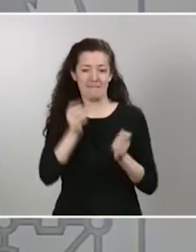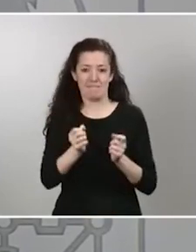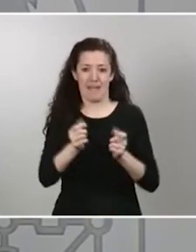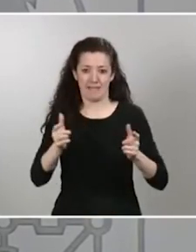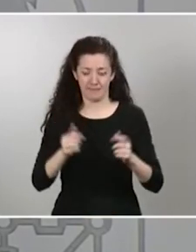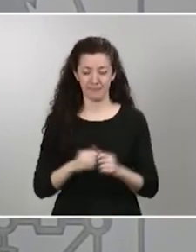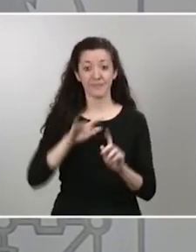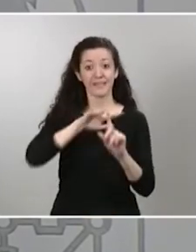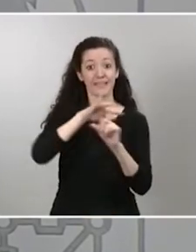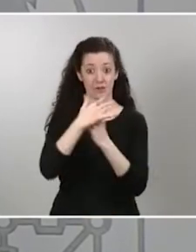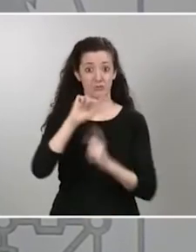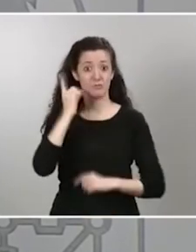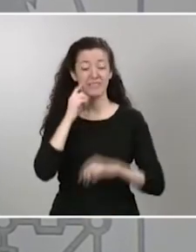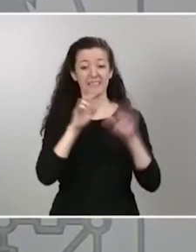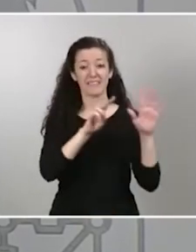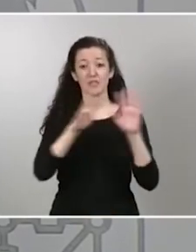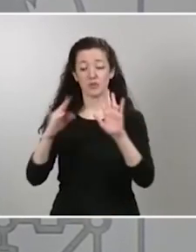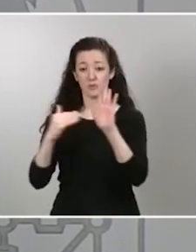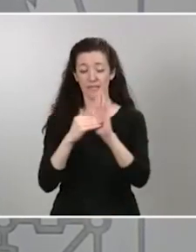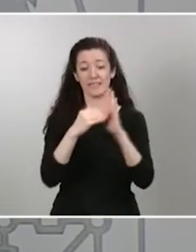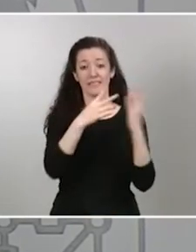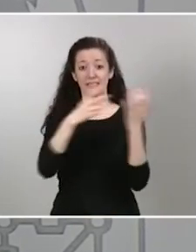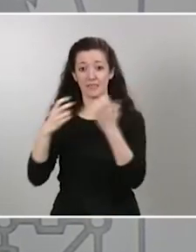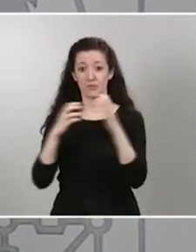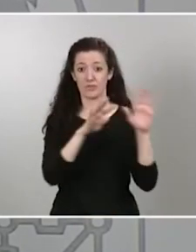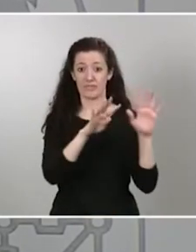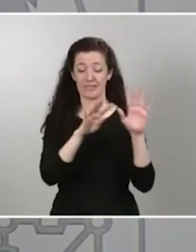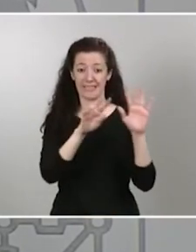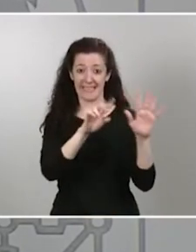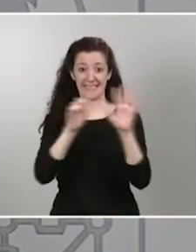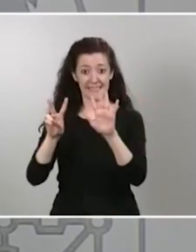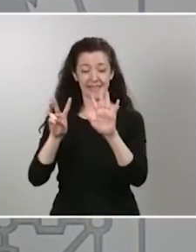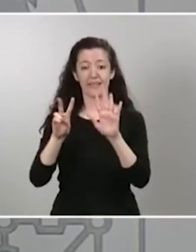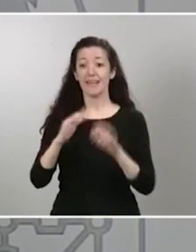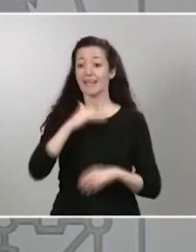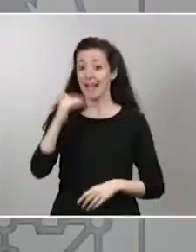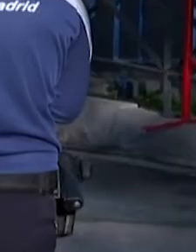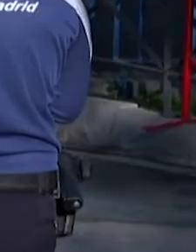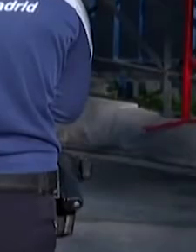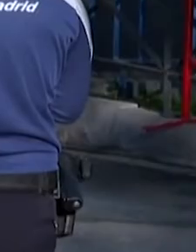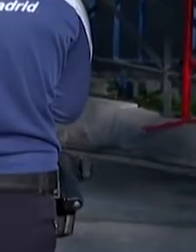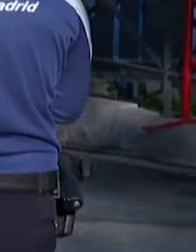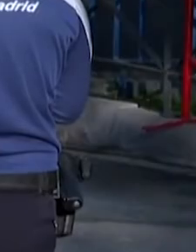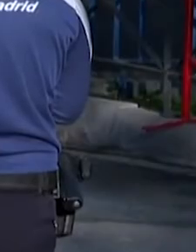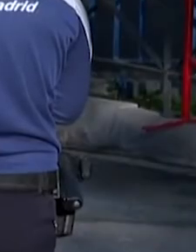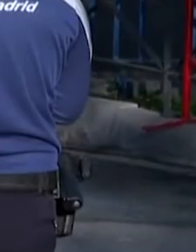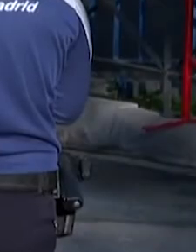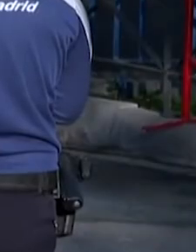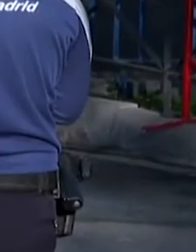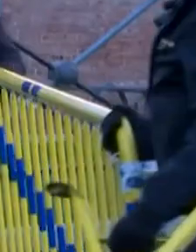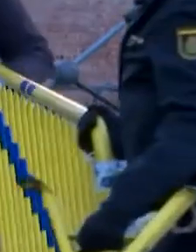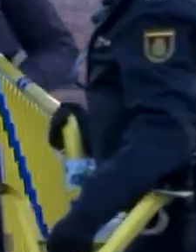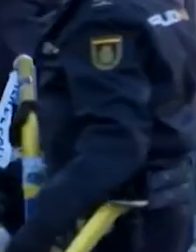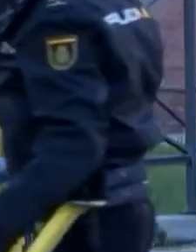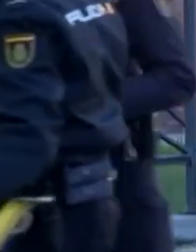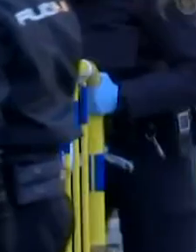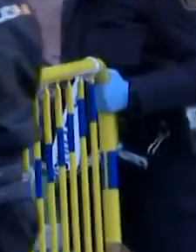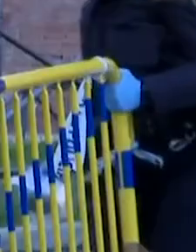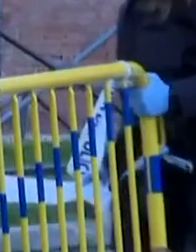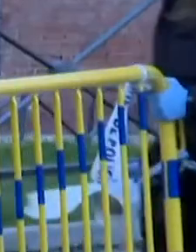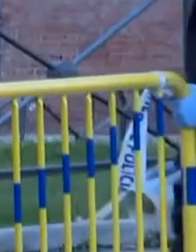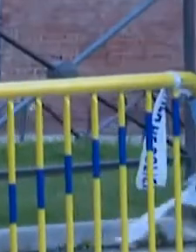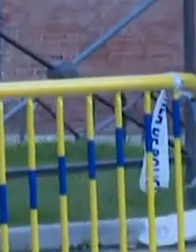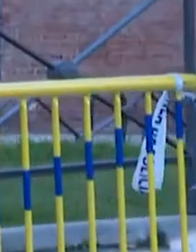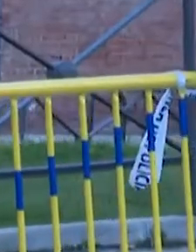y el gobierno español decretó la hibernación de la economía debido al endurecimiento del confinamiento provocado por la pandemia del hobbit 19